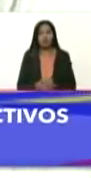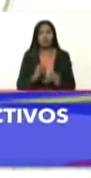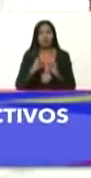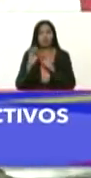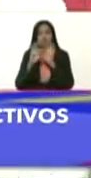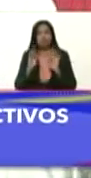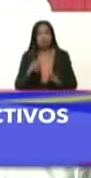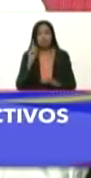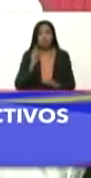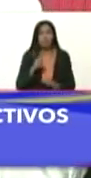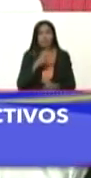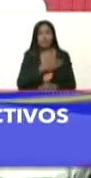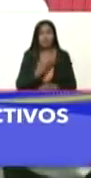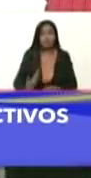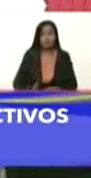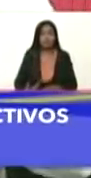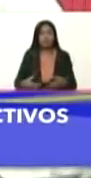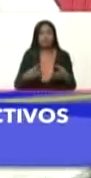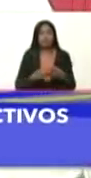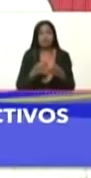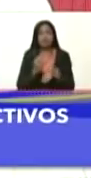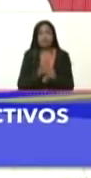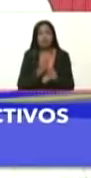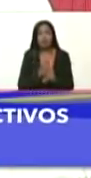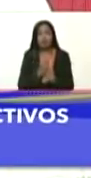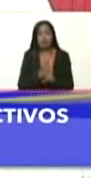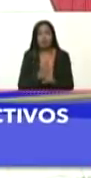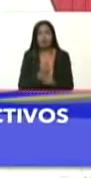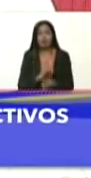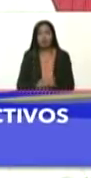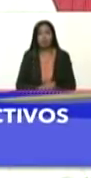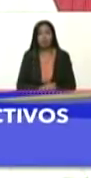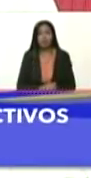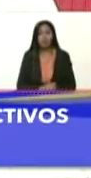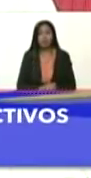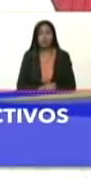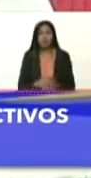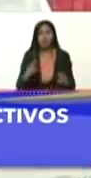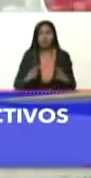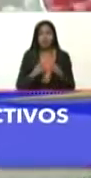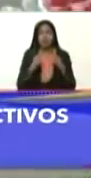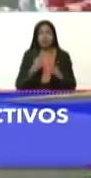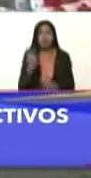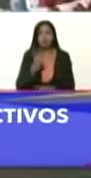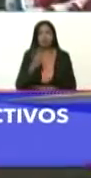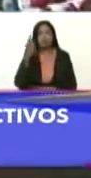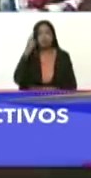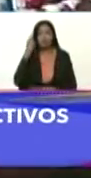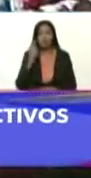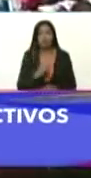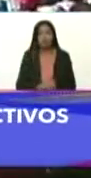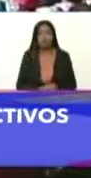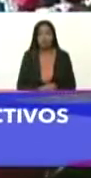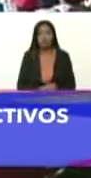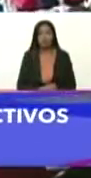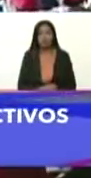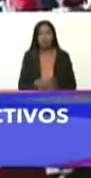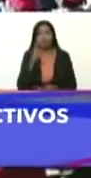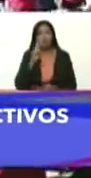concientización, presidente, de la clase obrera. Esta clase obrera de Guayana, yo estuve en el encuentro durante los dos días allá y los vi